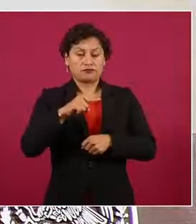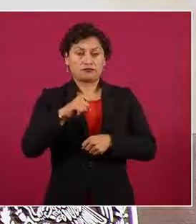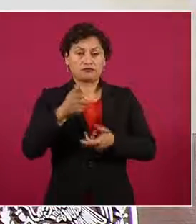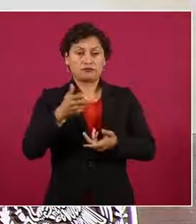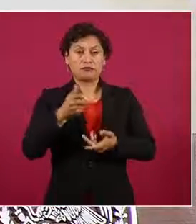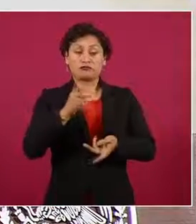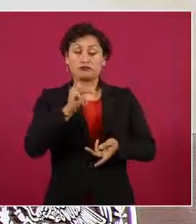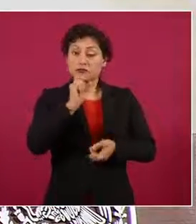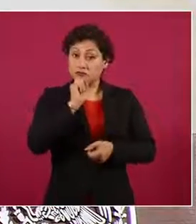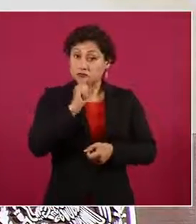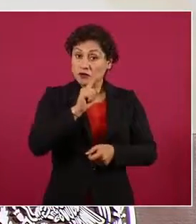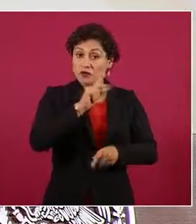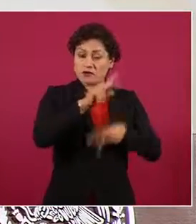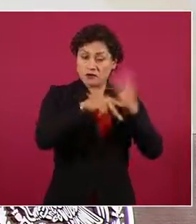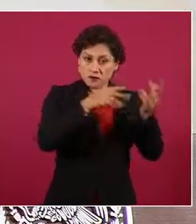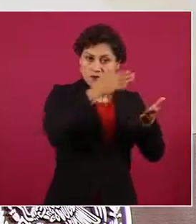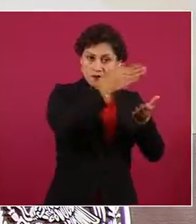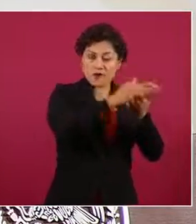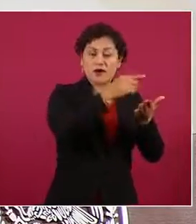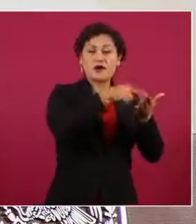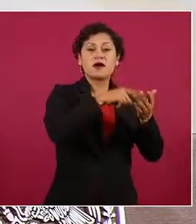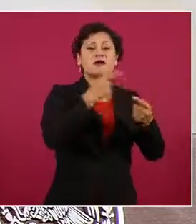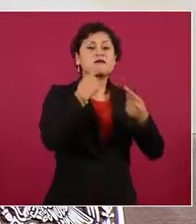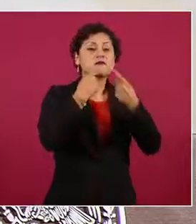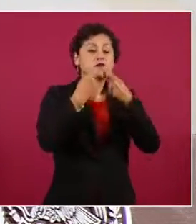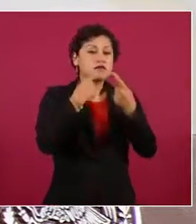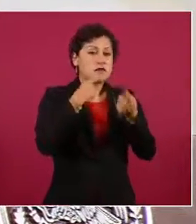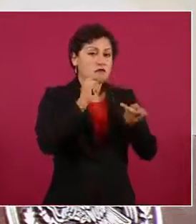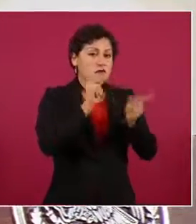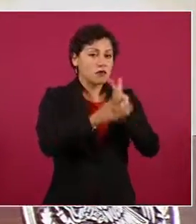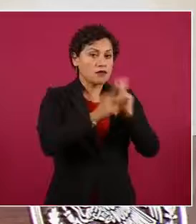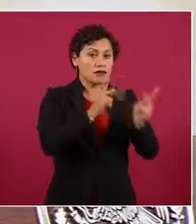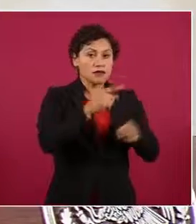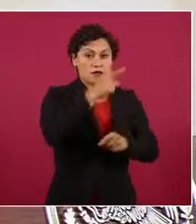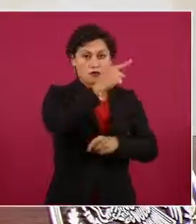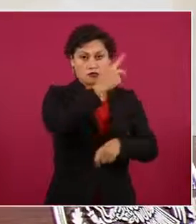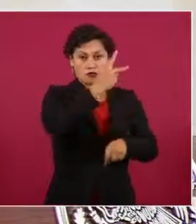también muy amable,